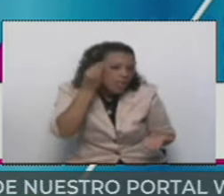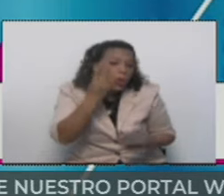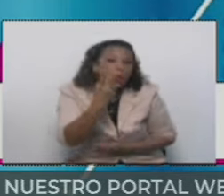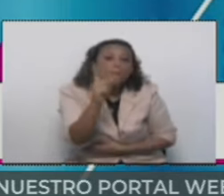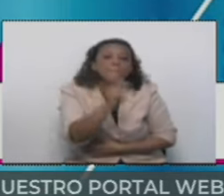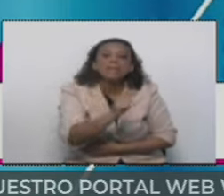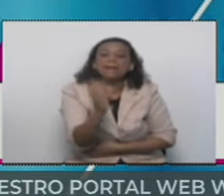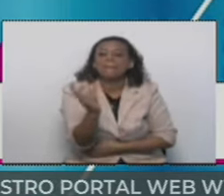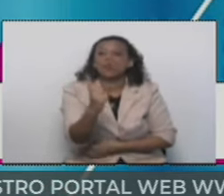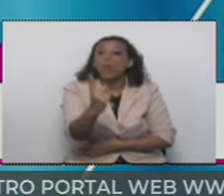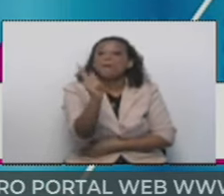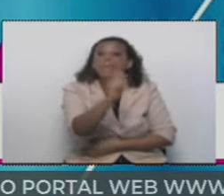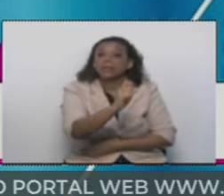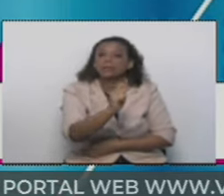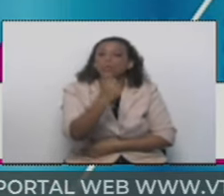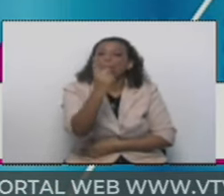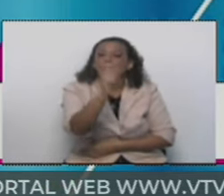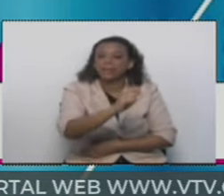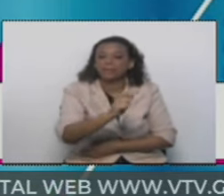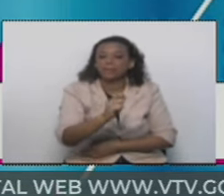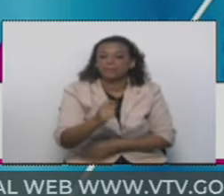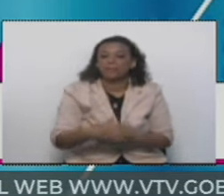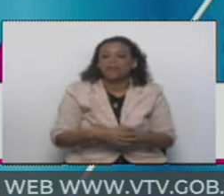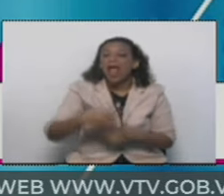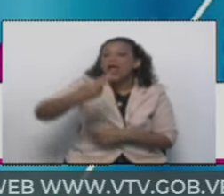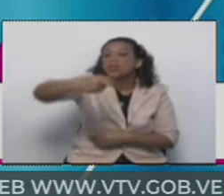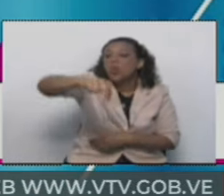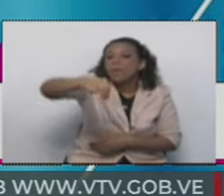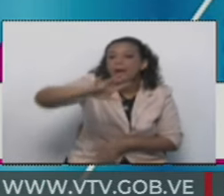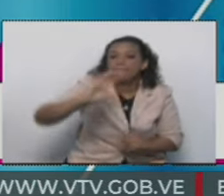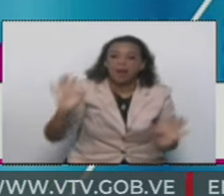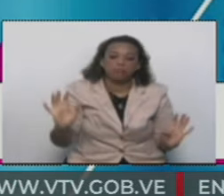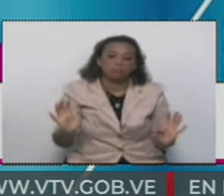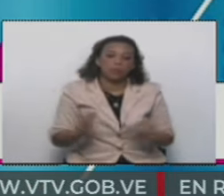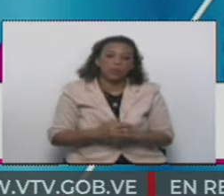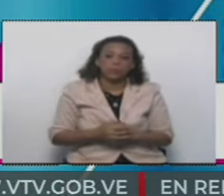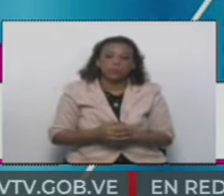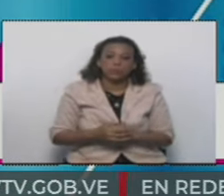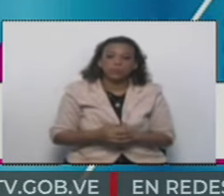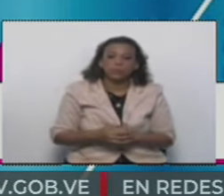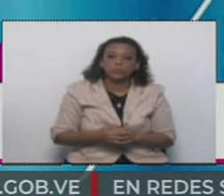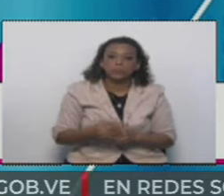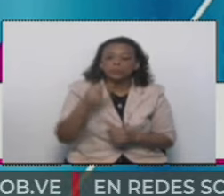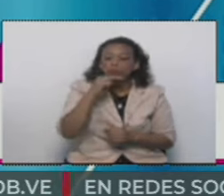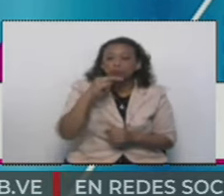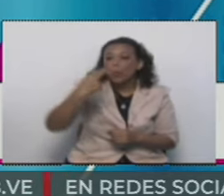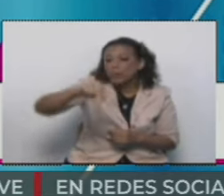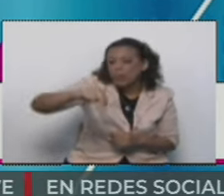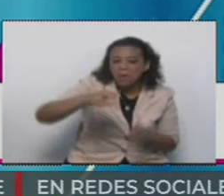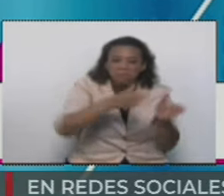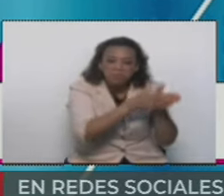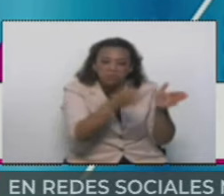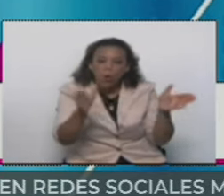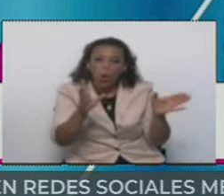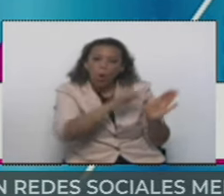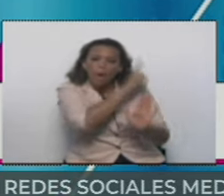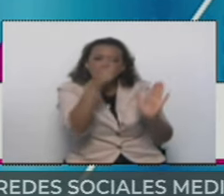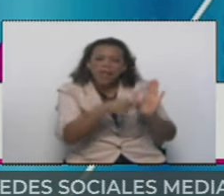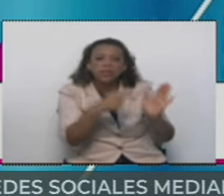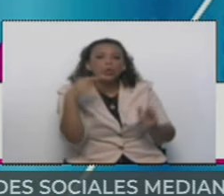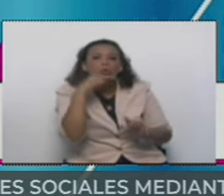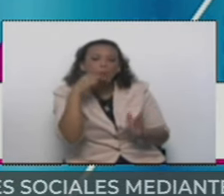más, les doy un mes más, prórroga, para que ustedes puedan avanzar.